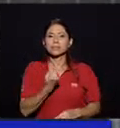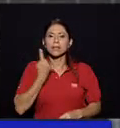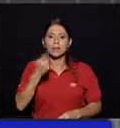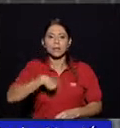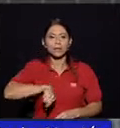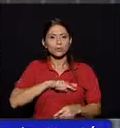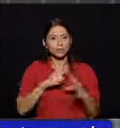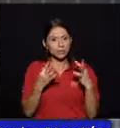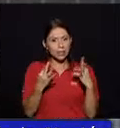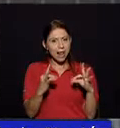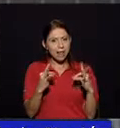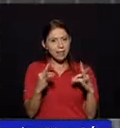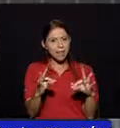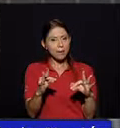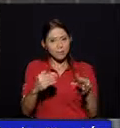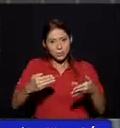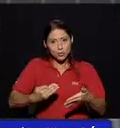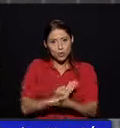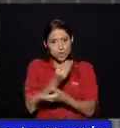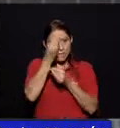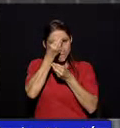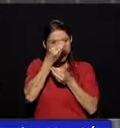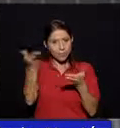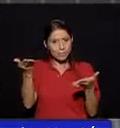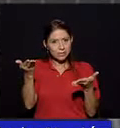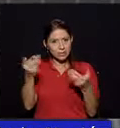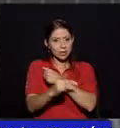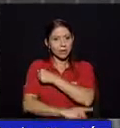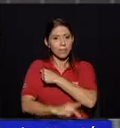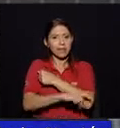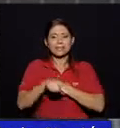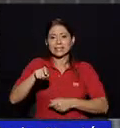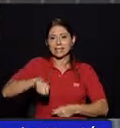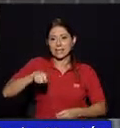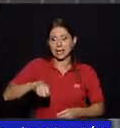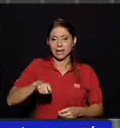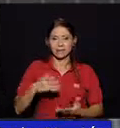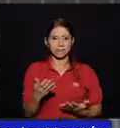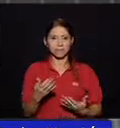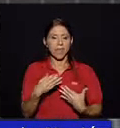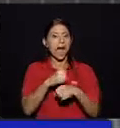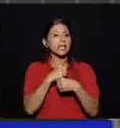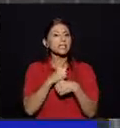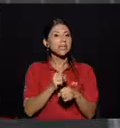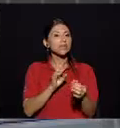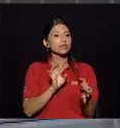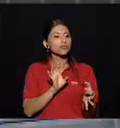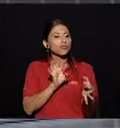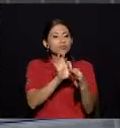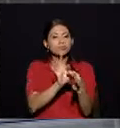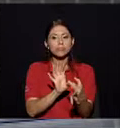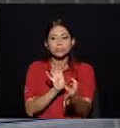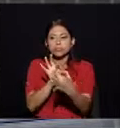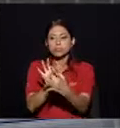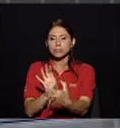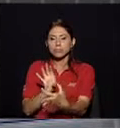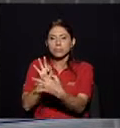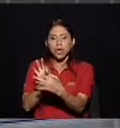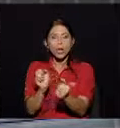siempre de generar nueva información que el país necesita o requiere. Hacemos alianzas con